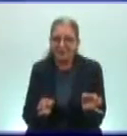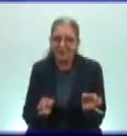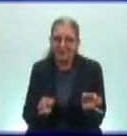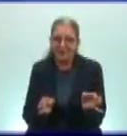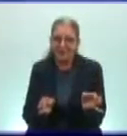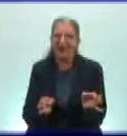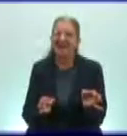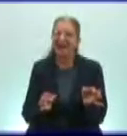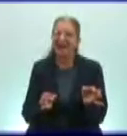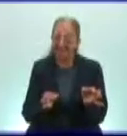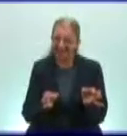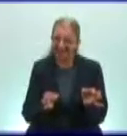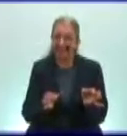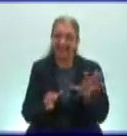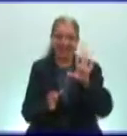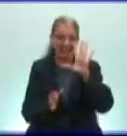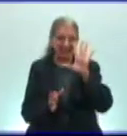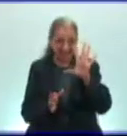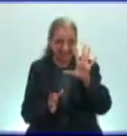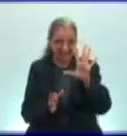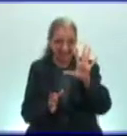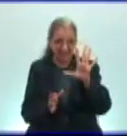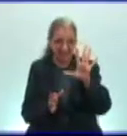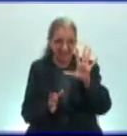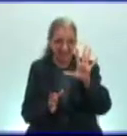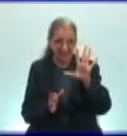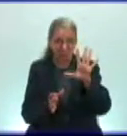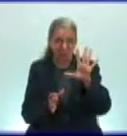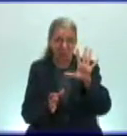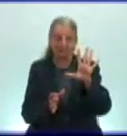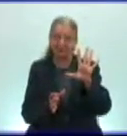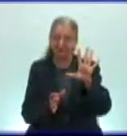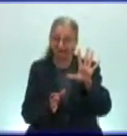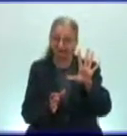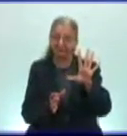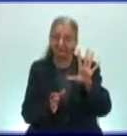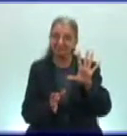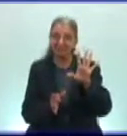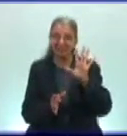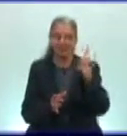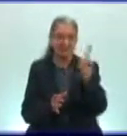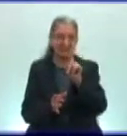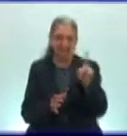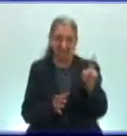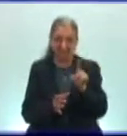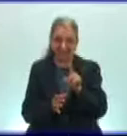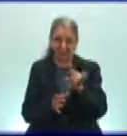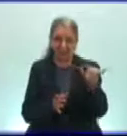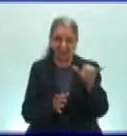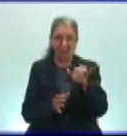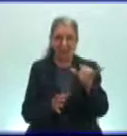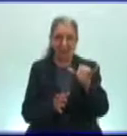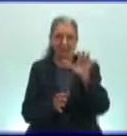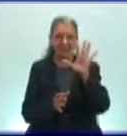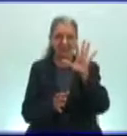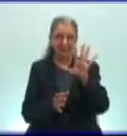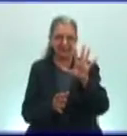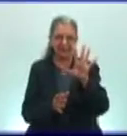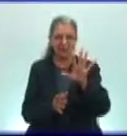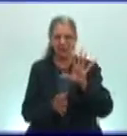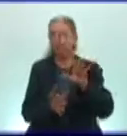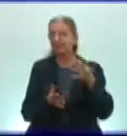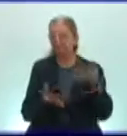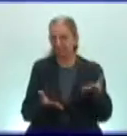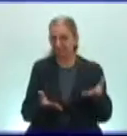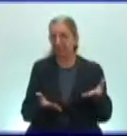de protones en el núcleo de un átomo. En este caso, si tiene 5 electrones, tiene 5 protones en su núcleo y su